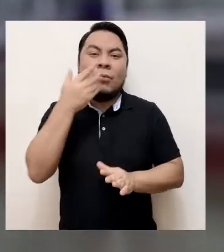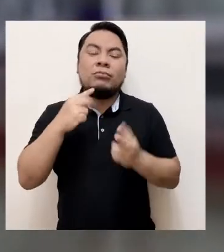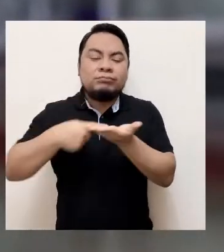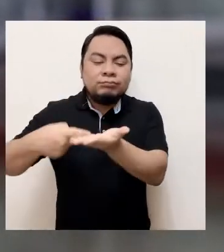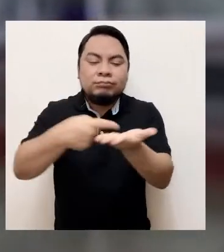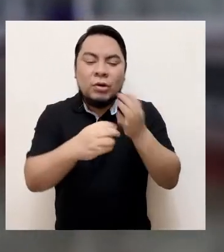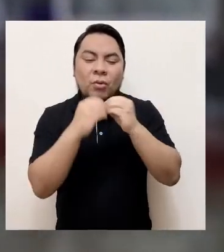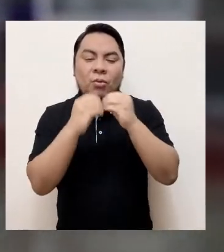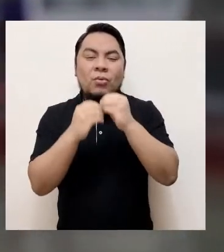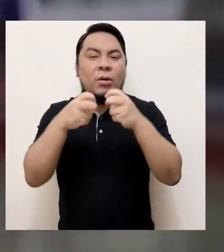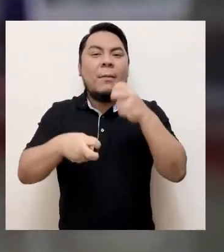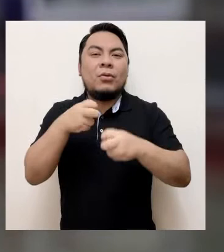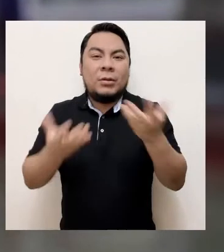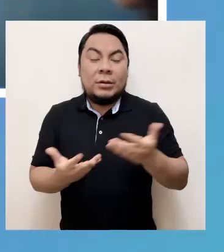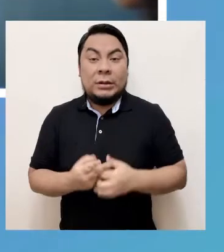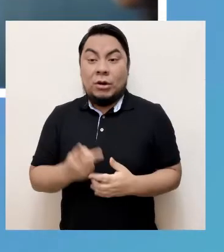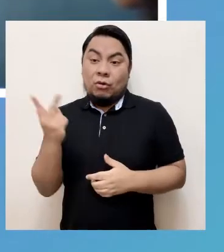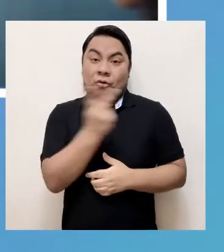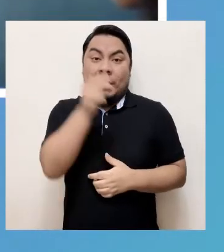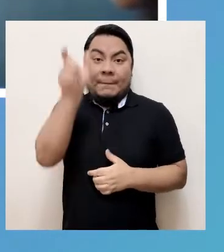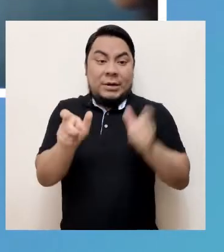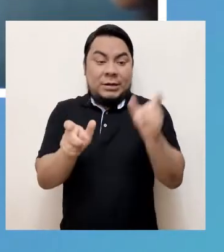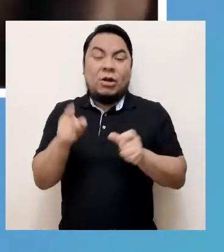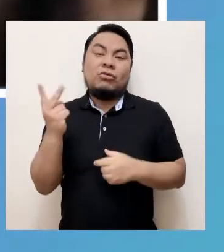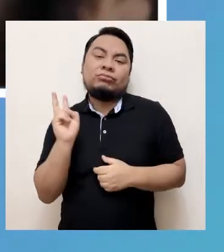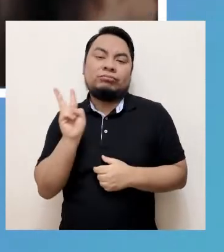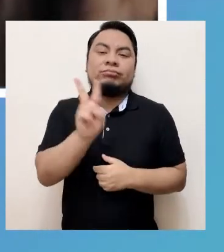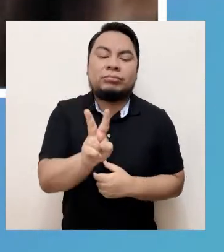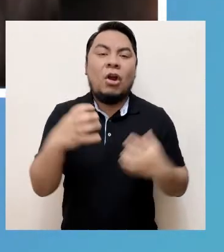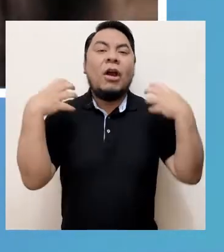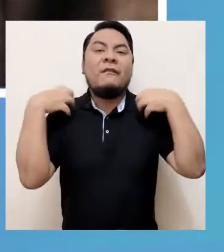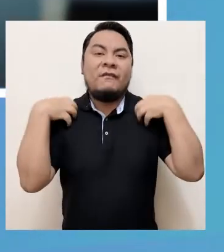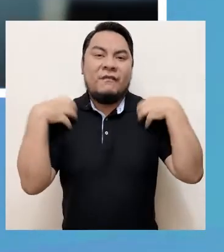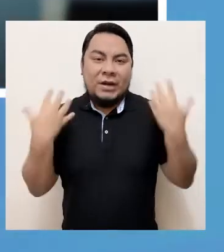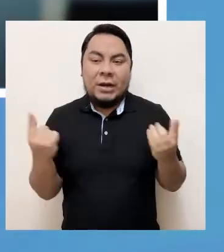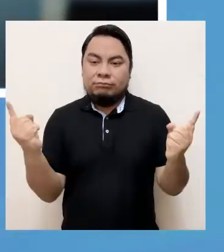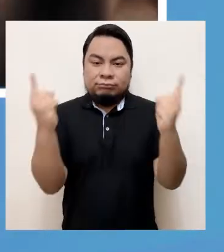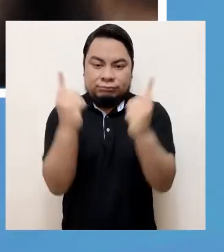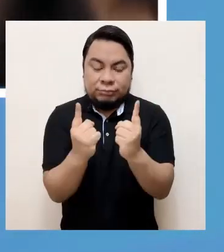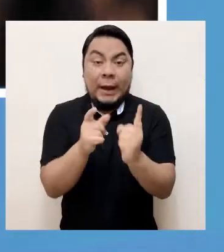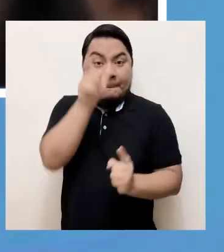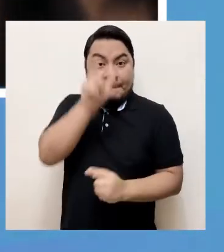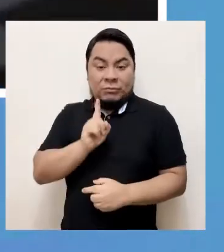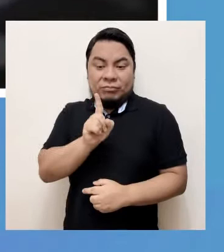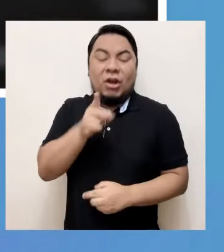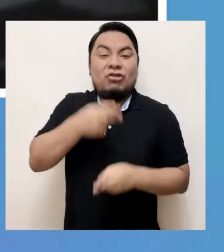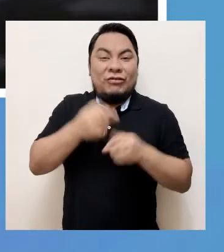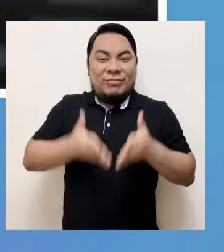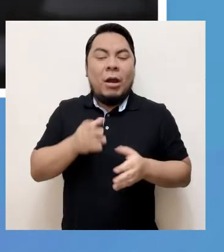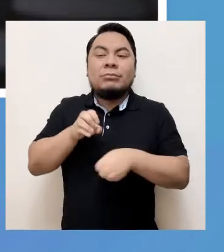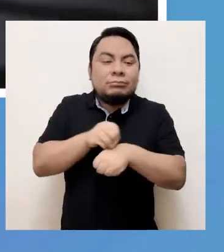de solución de conflicto, por la cual las partes acuden a un centro de conciliación extrajudicial a fines de que un tercero